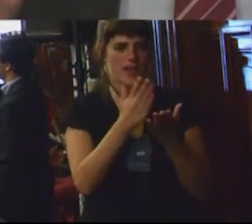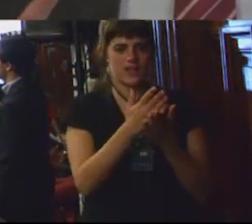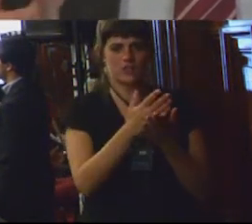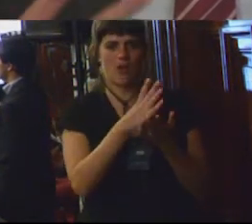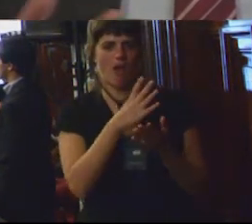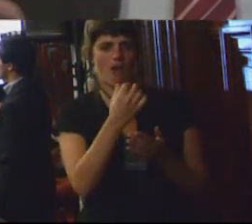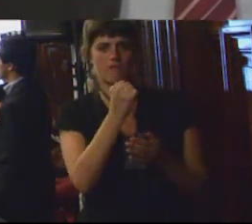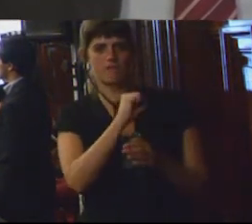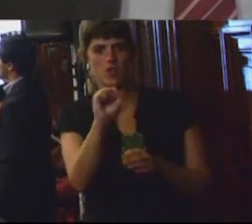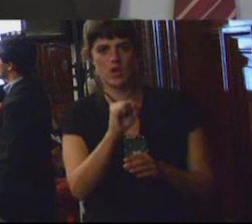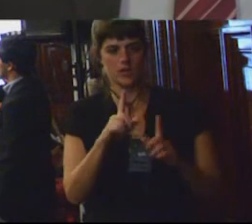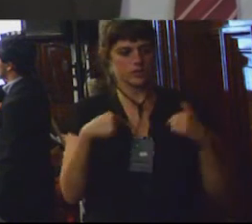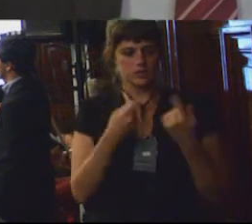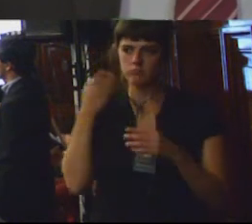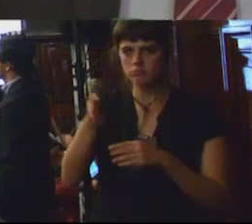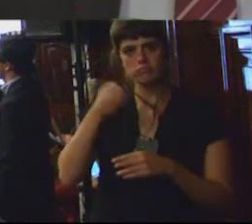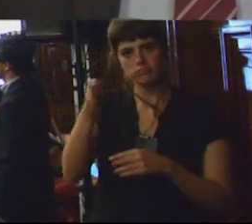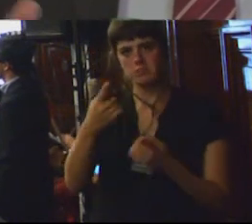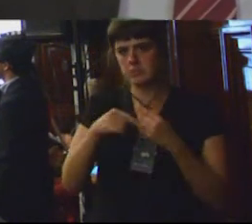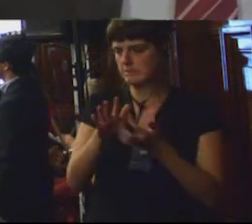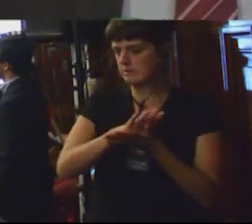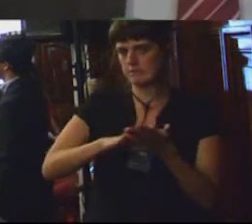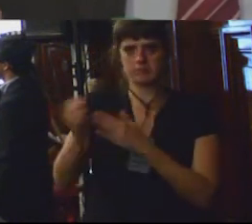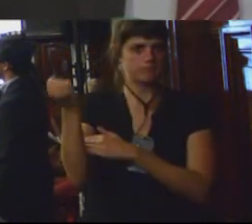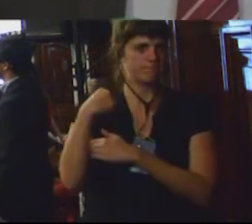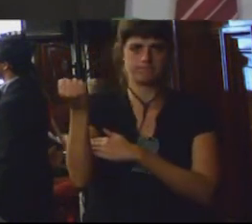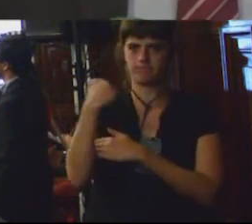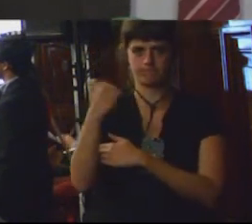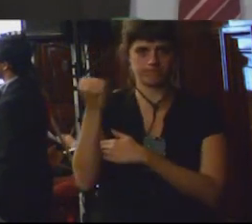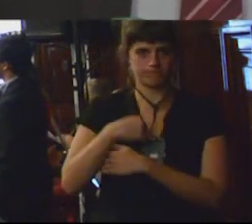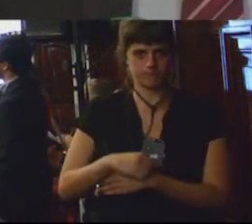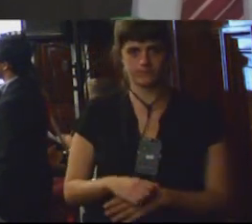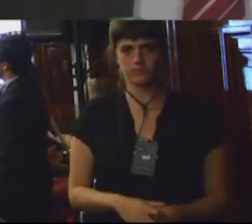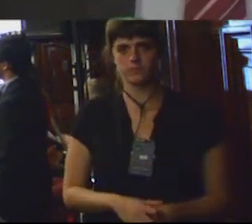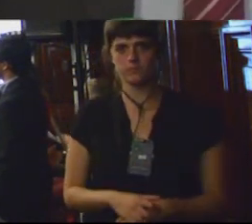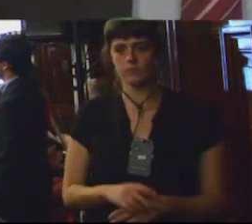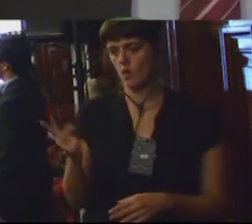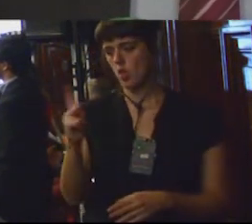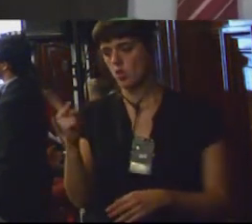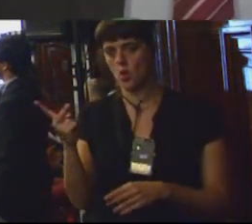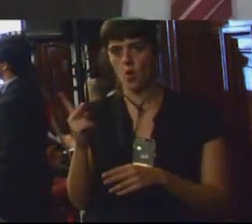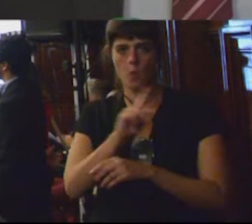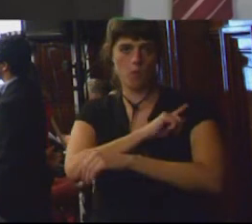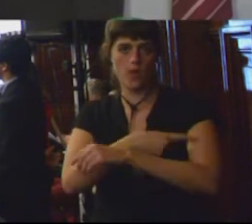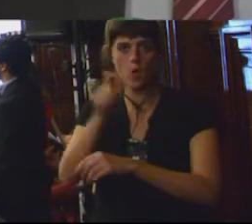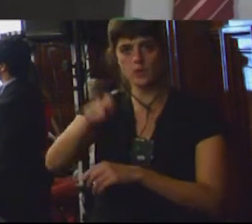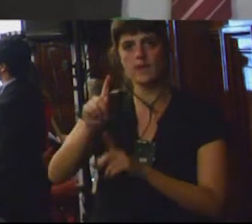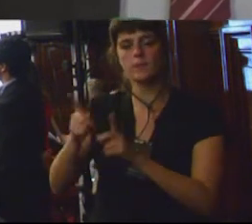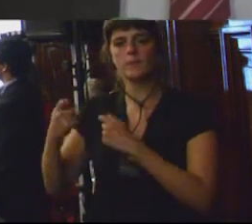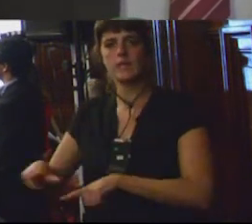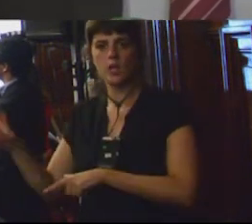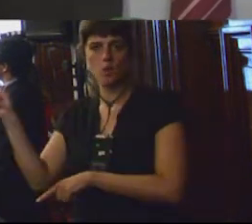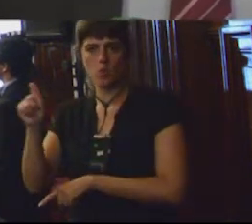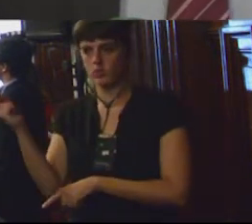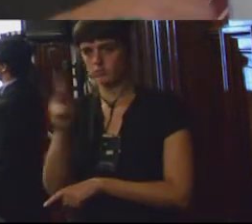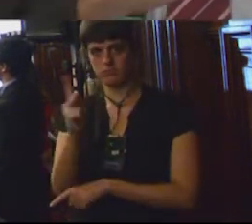ninguna de nuestras enmiendas fue acatada, tanto en el Poder Judicial como en el Ministerio Público. No es